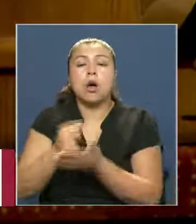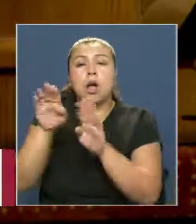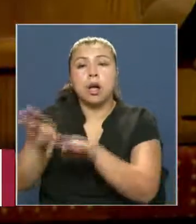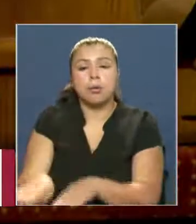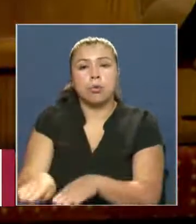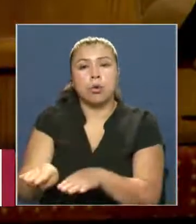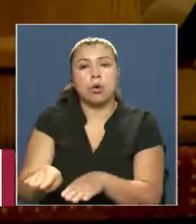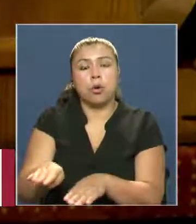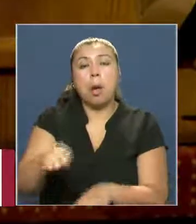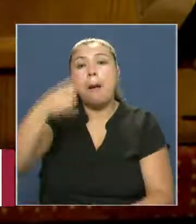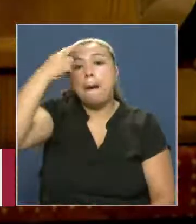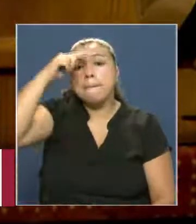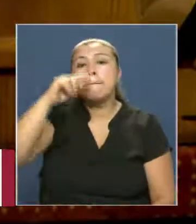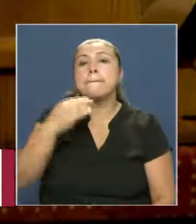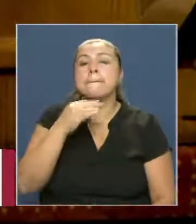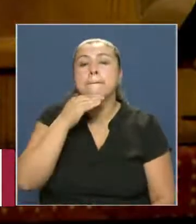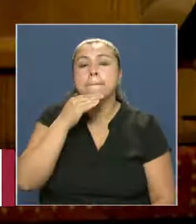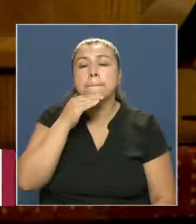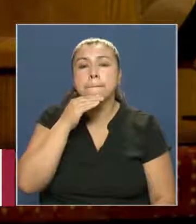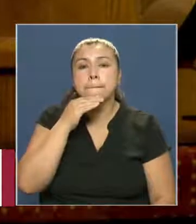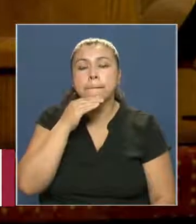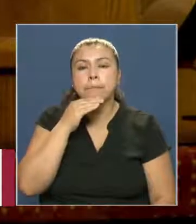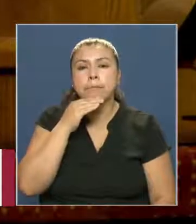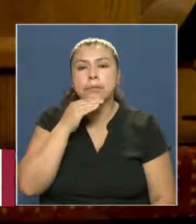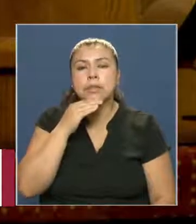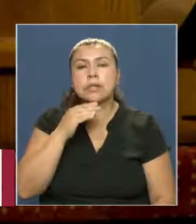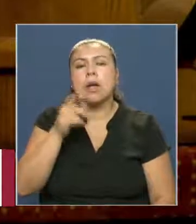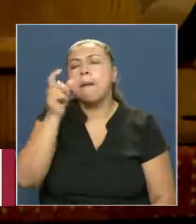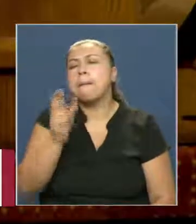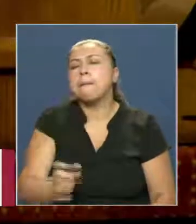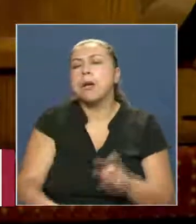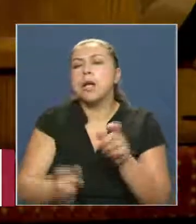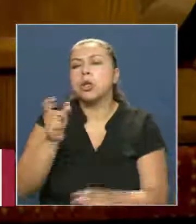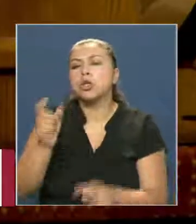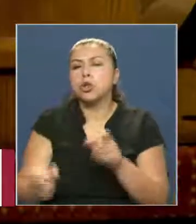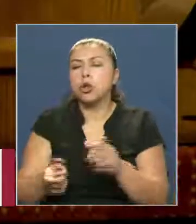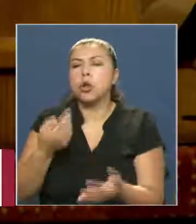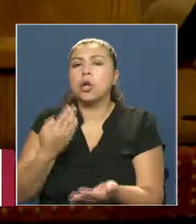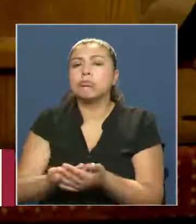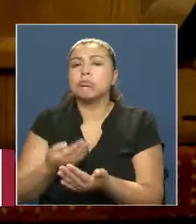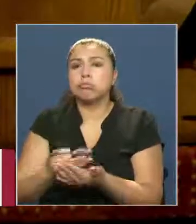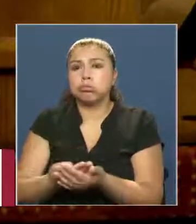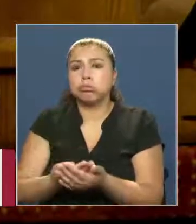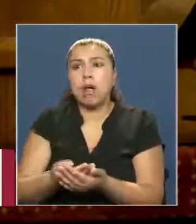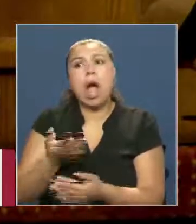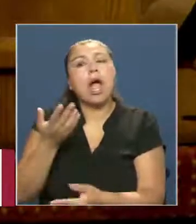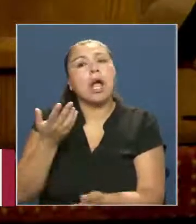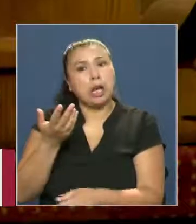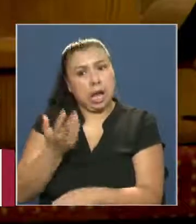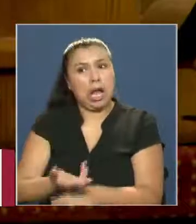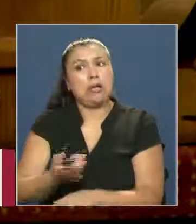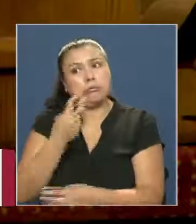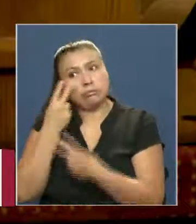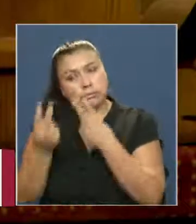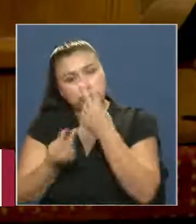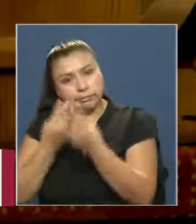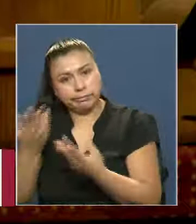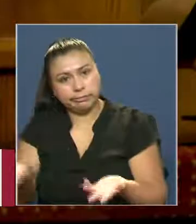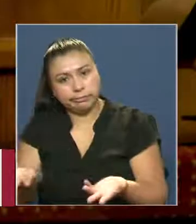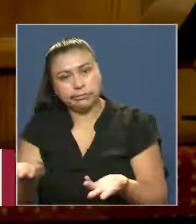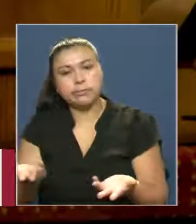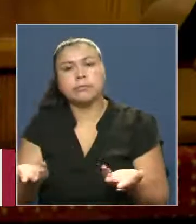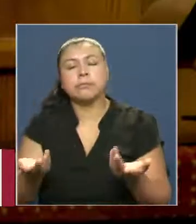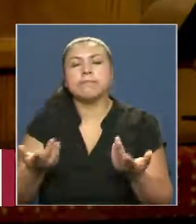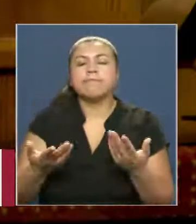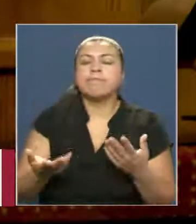Pero también hay aquellos inescrupulosos que también afloran, sin duda de